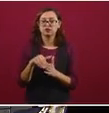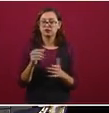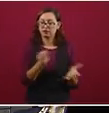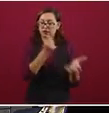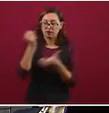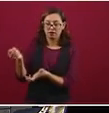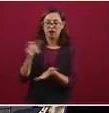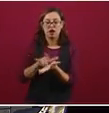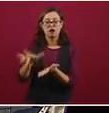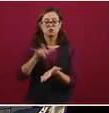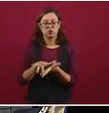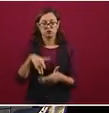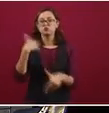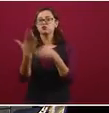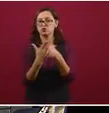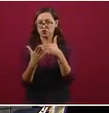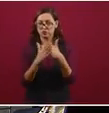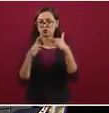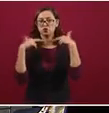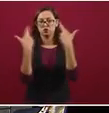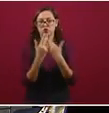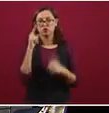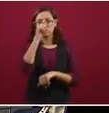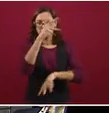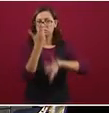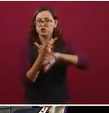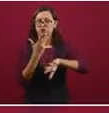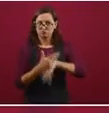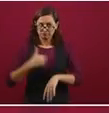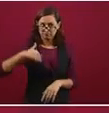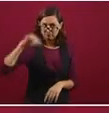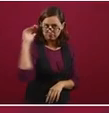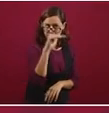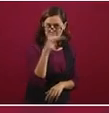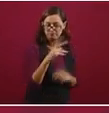en Washington, para que se aceleren esos recursos, para que se cumpla.